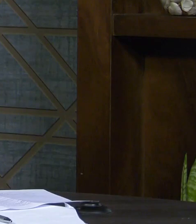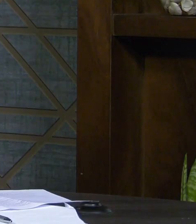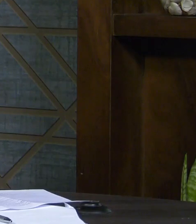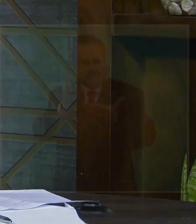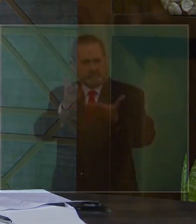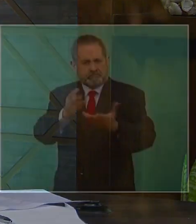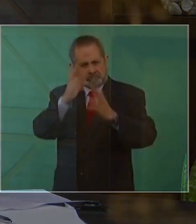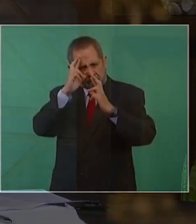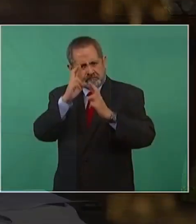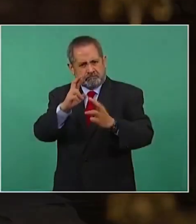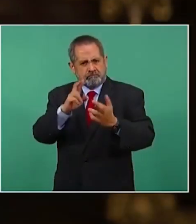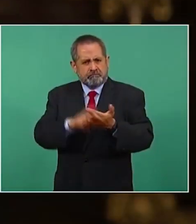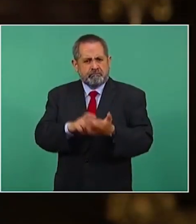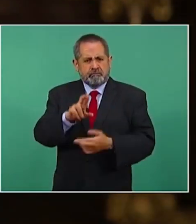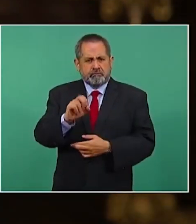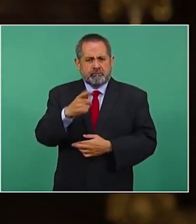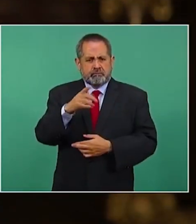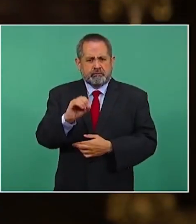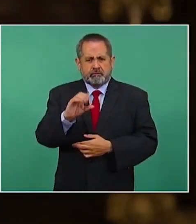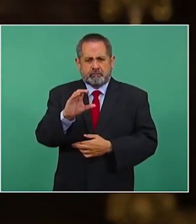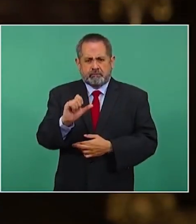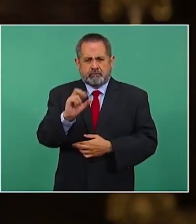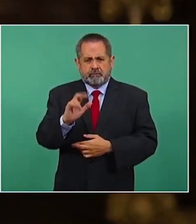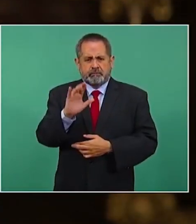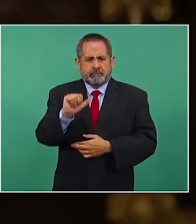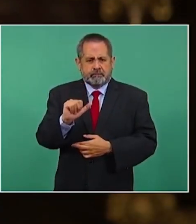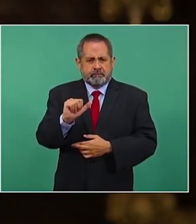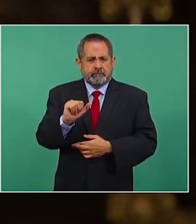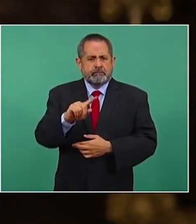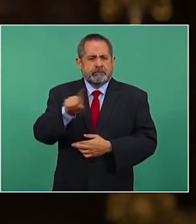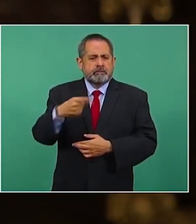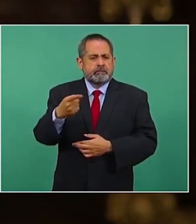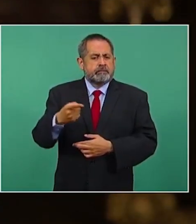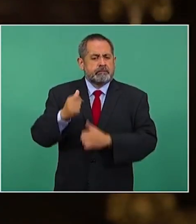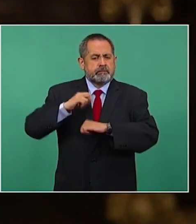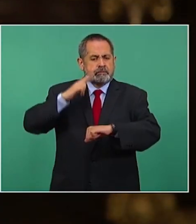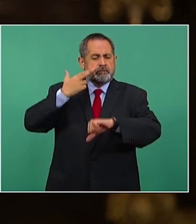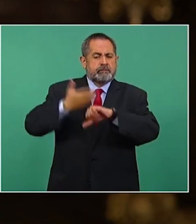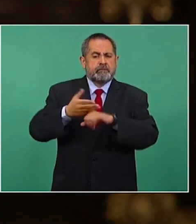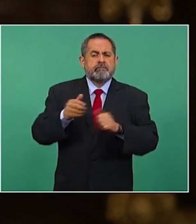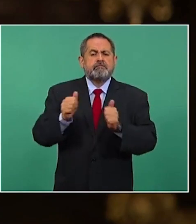presidente? Bueno, empecemos por lo que dijo el Papa.